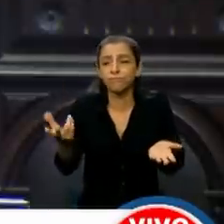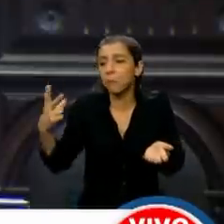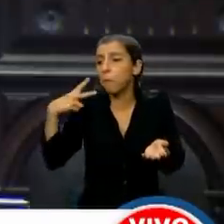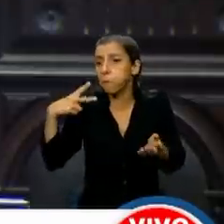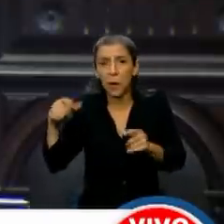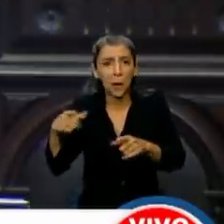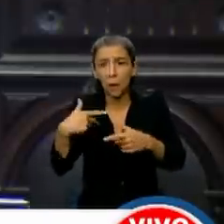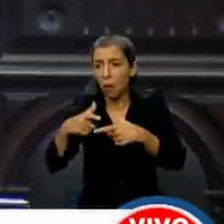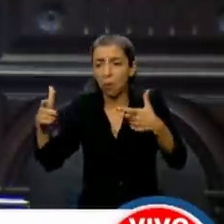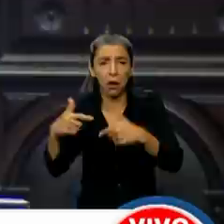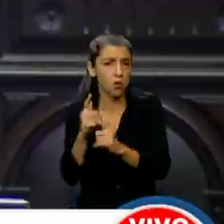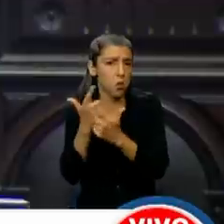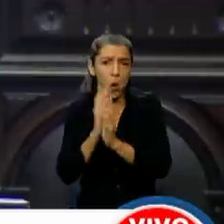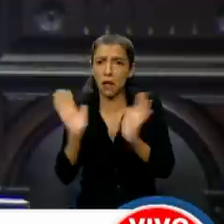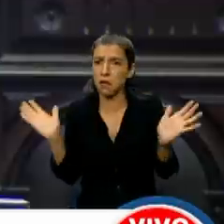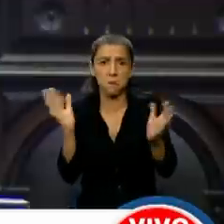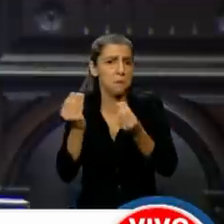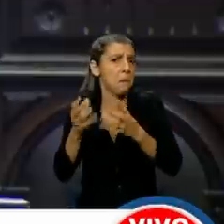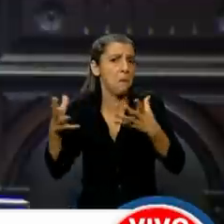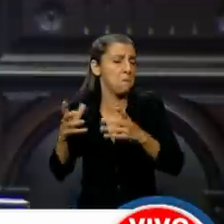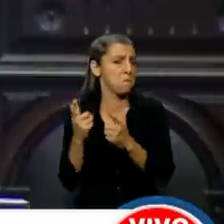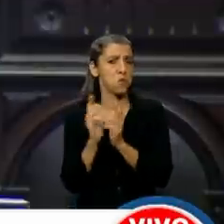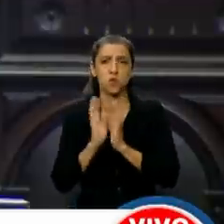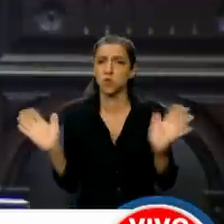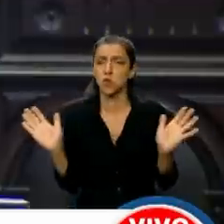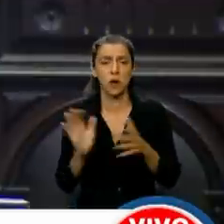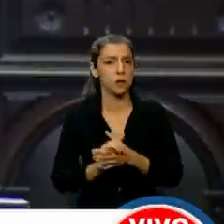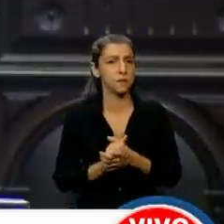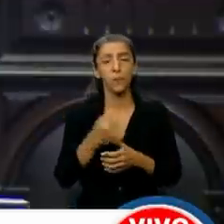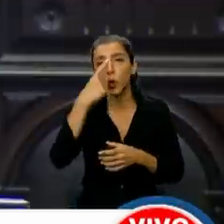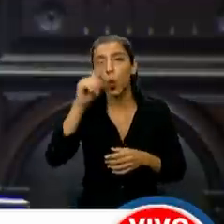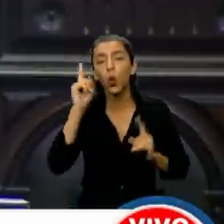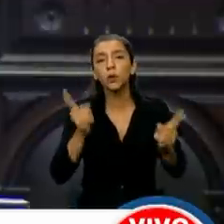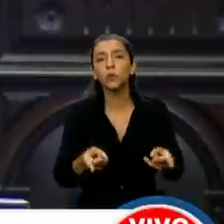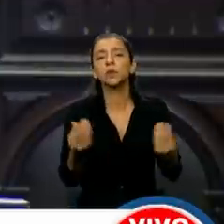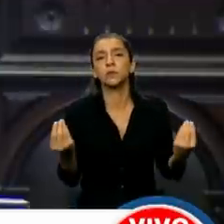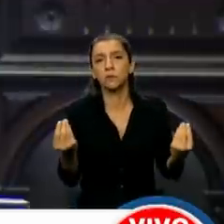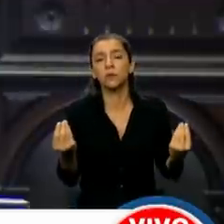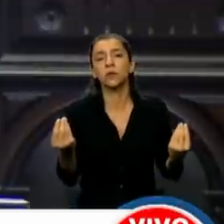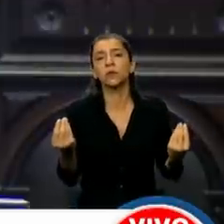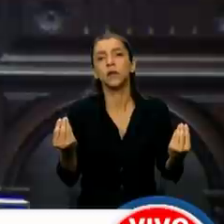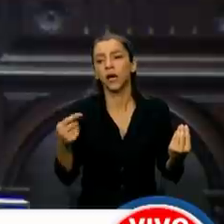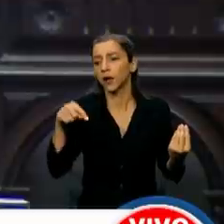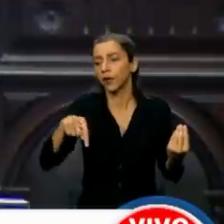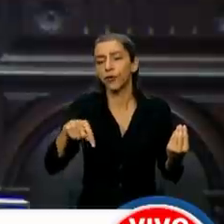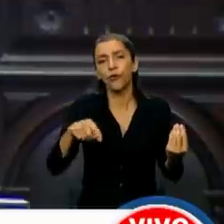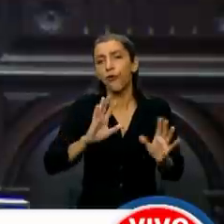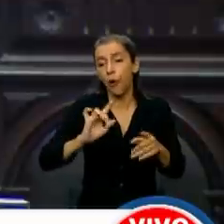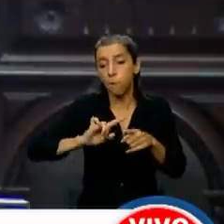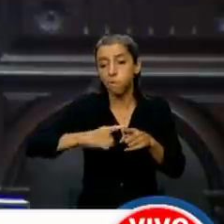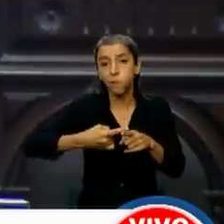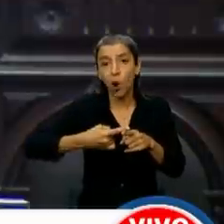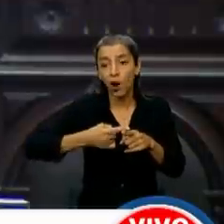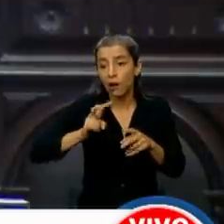hay un incremento el empleado privado y por último bajar por supuesto el costo el costo que hoy tiene la política para ir terminando